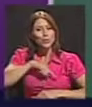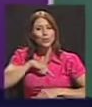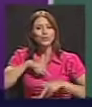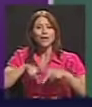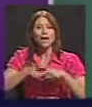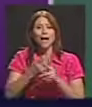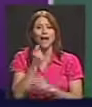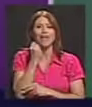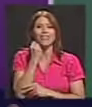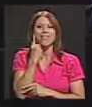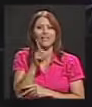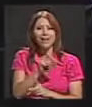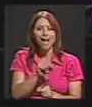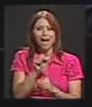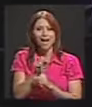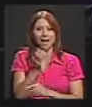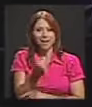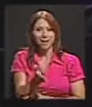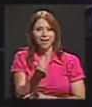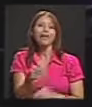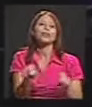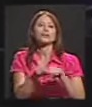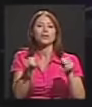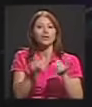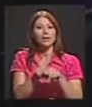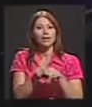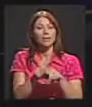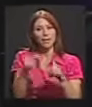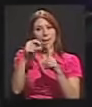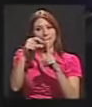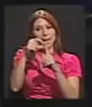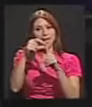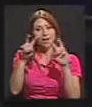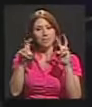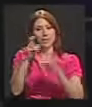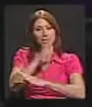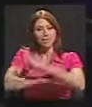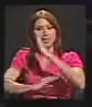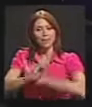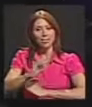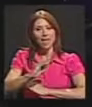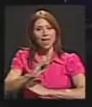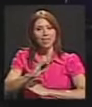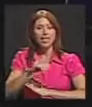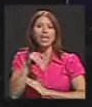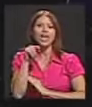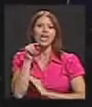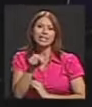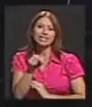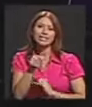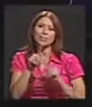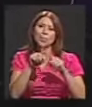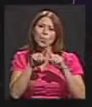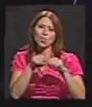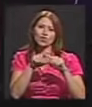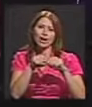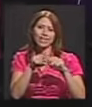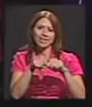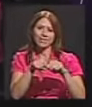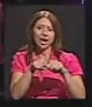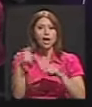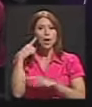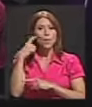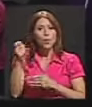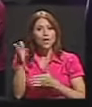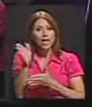la mecánica por otro lado la palabra discapacidad muy relativa porque hay